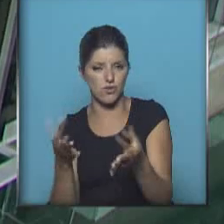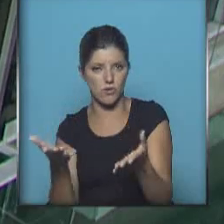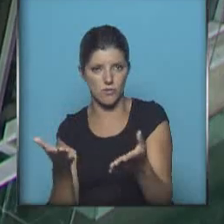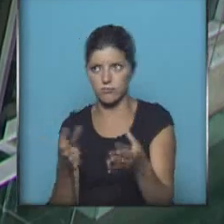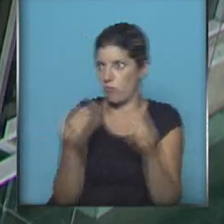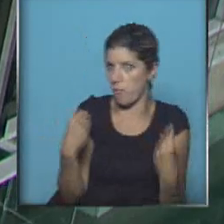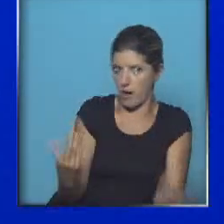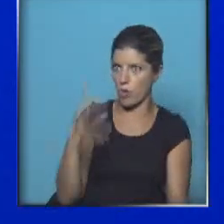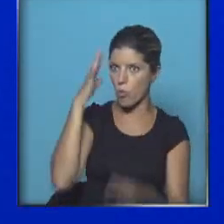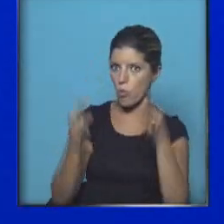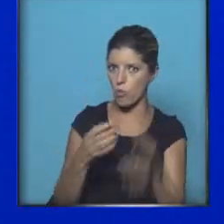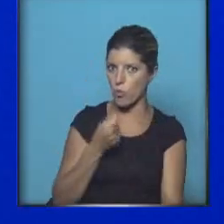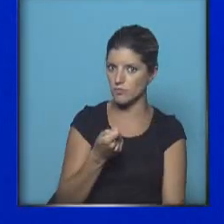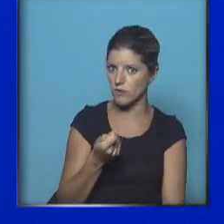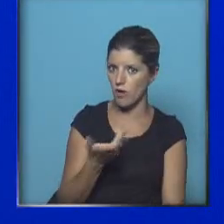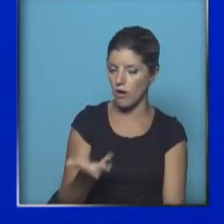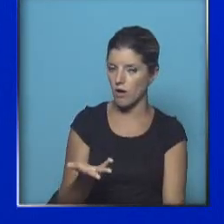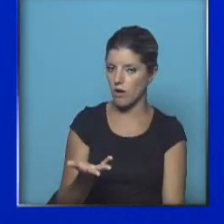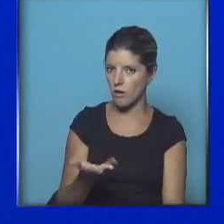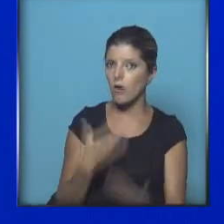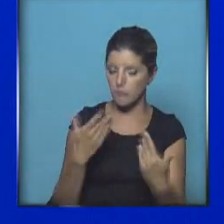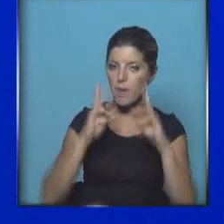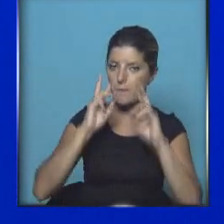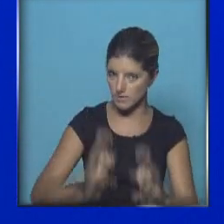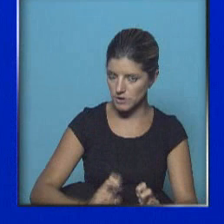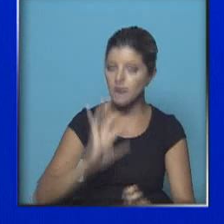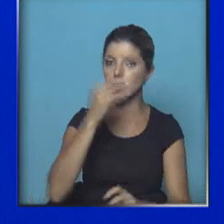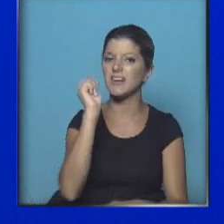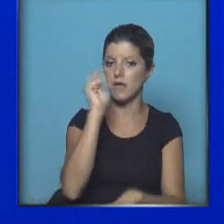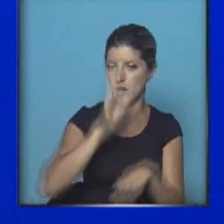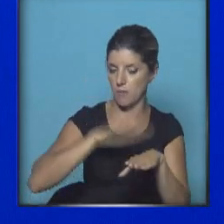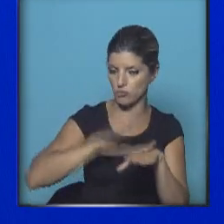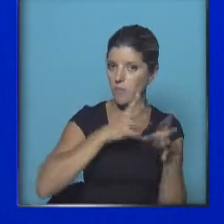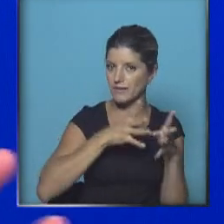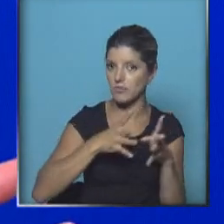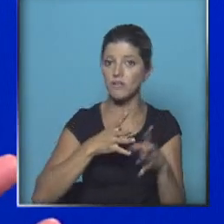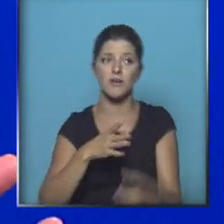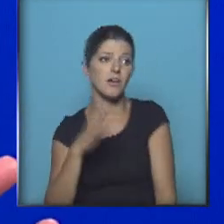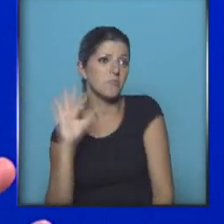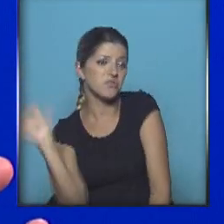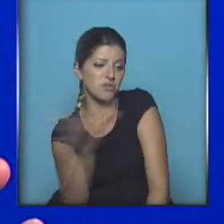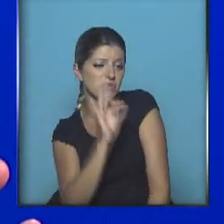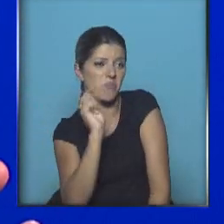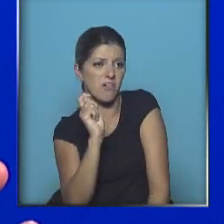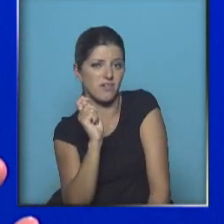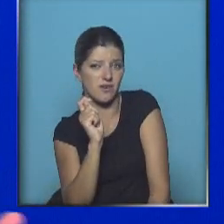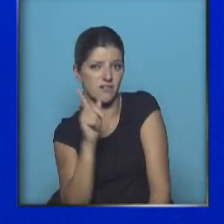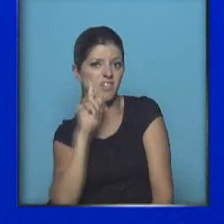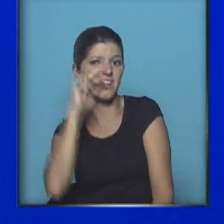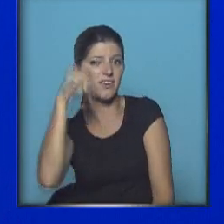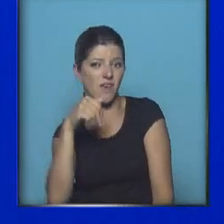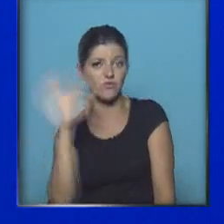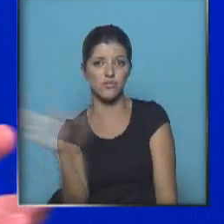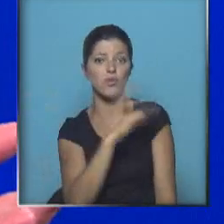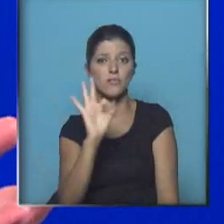Dice, ¿cómo para qué queremos un juicio? Para investigar y saber quiénes fueron. Dice, pues si todo el mundo sabe que fue Irán. Todos